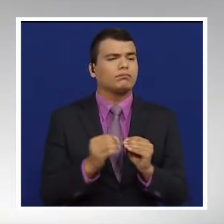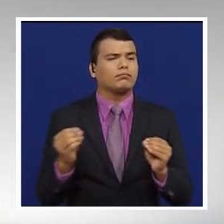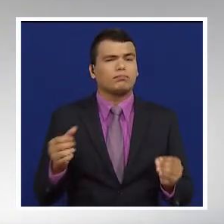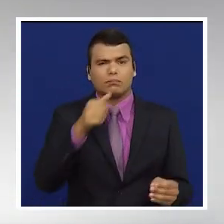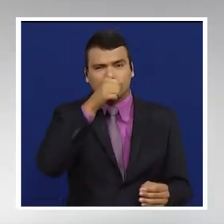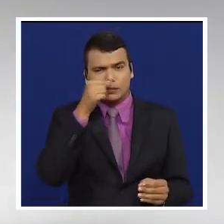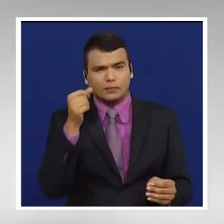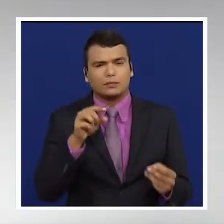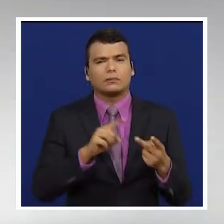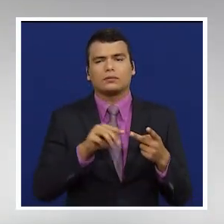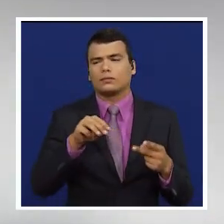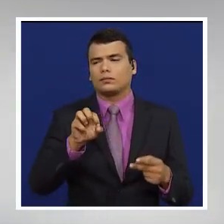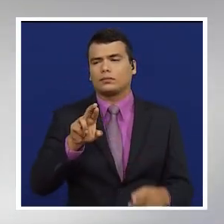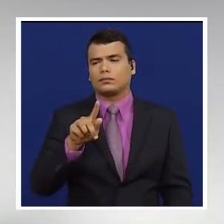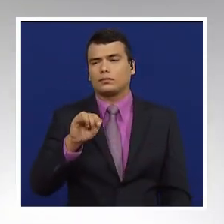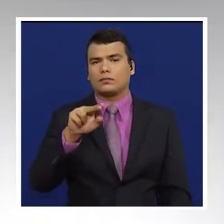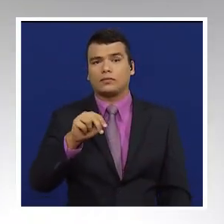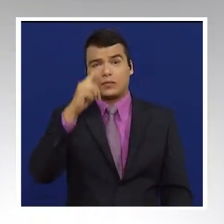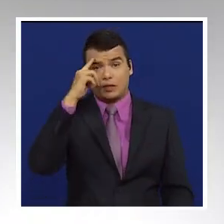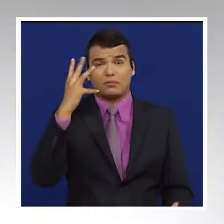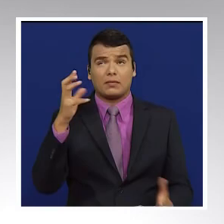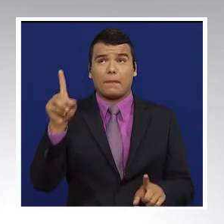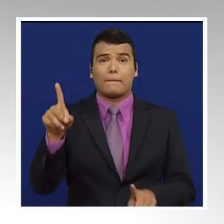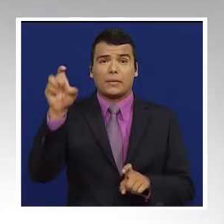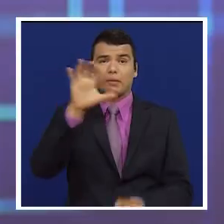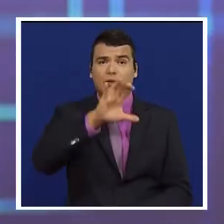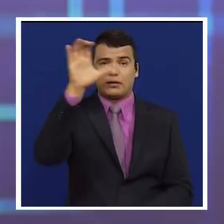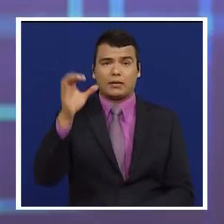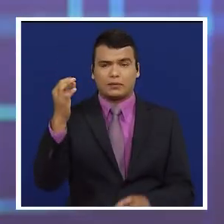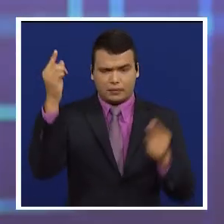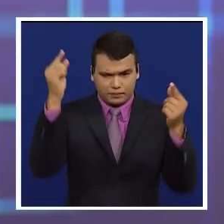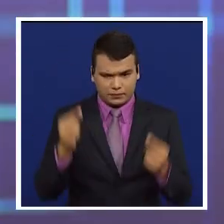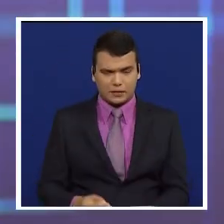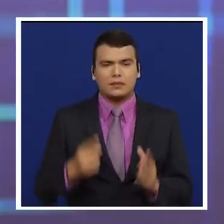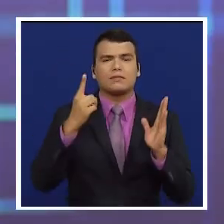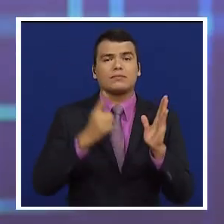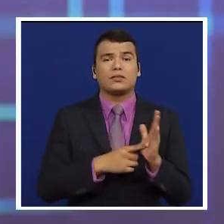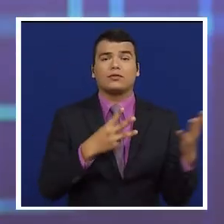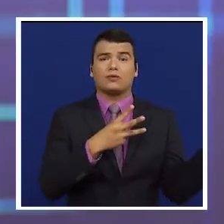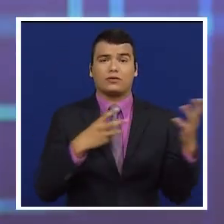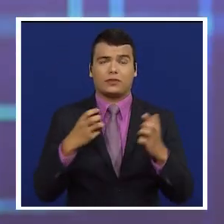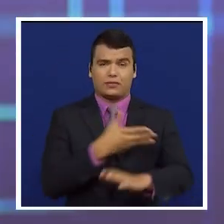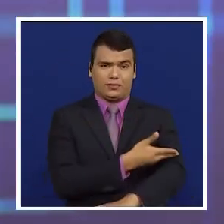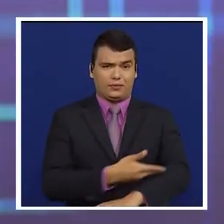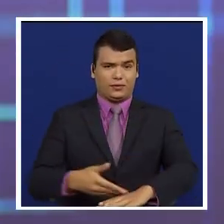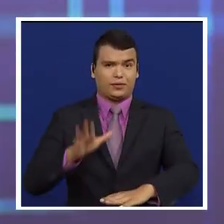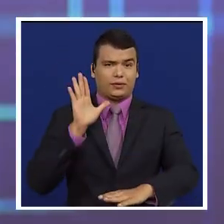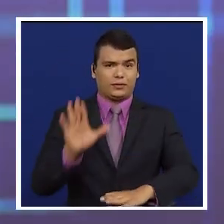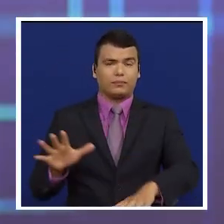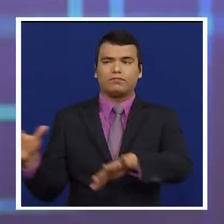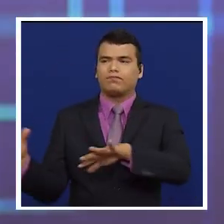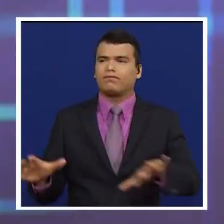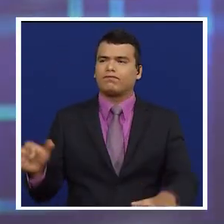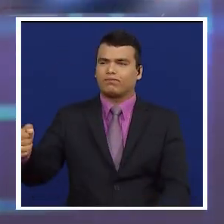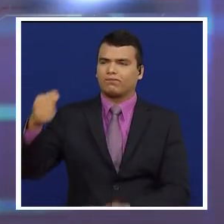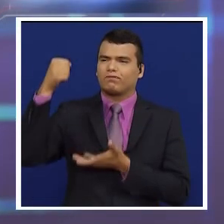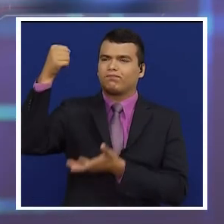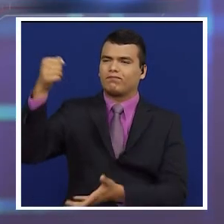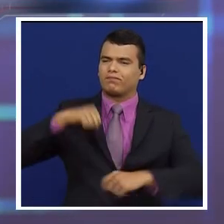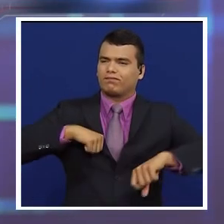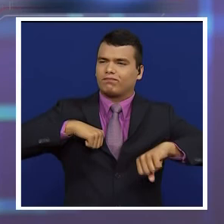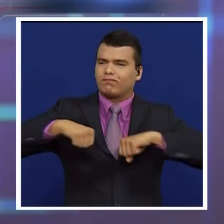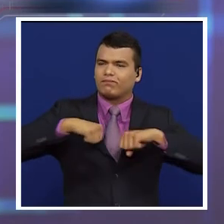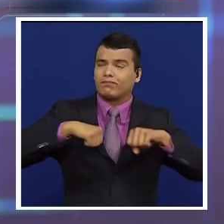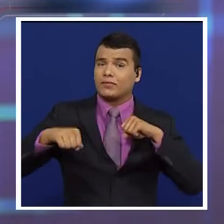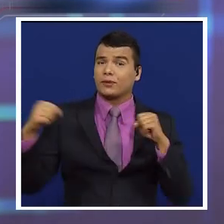exterior, estaba evaluado en 1.800 millones de pesos. Eso es una muy buena noticia. El Fondo Emprender del SENA abre una